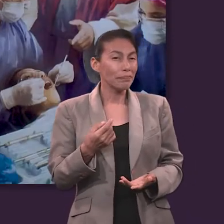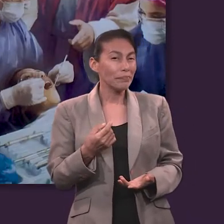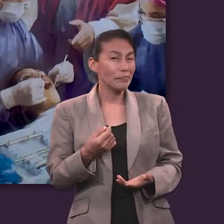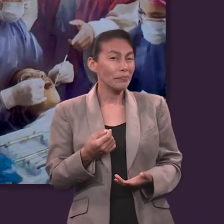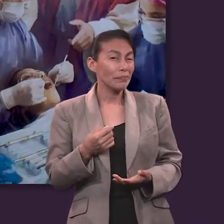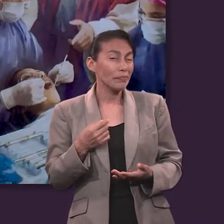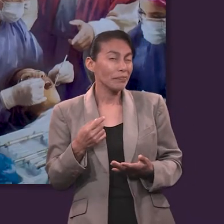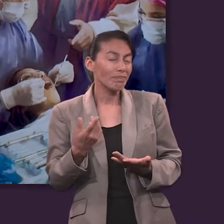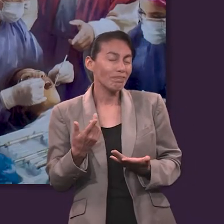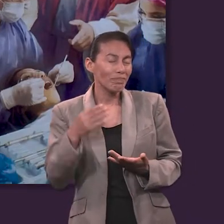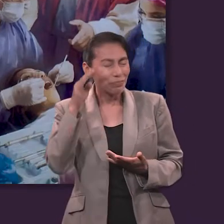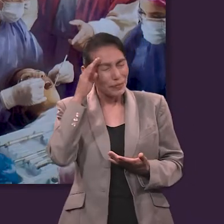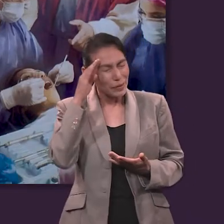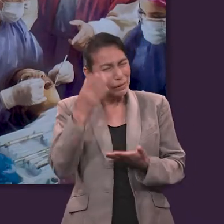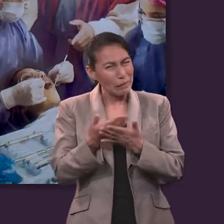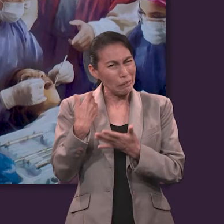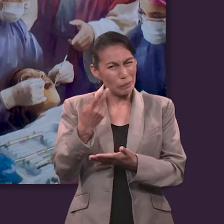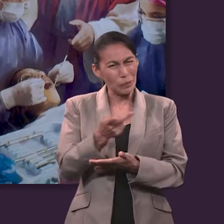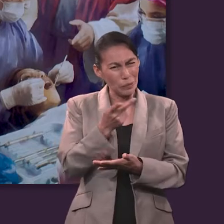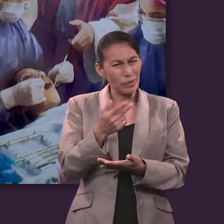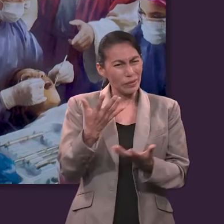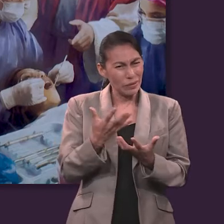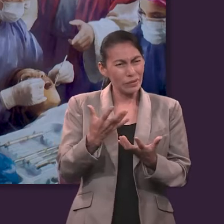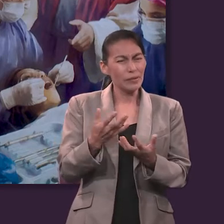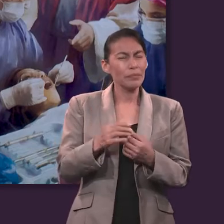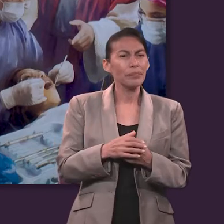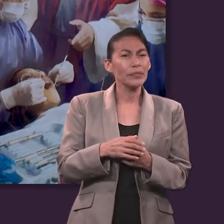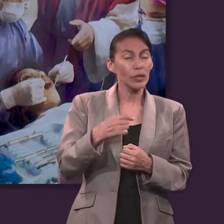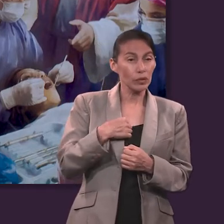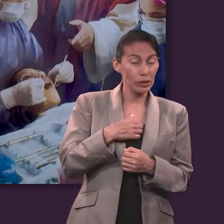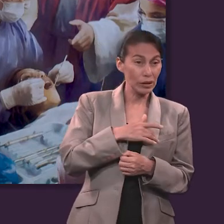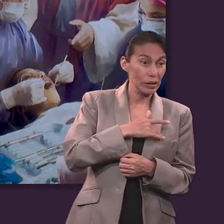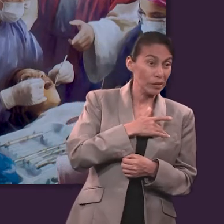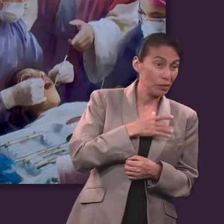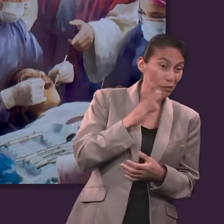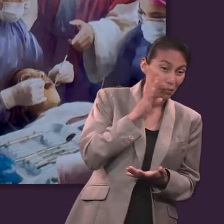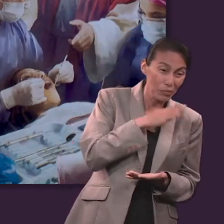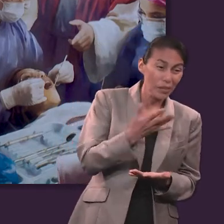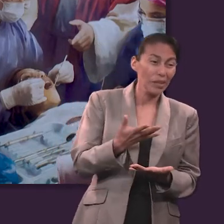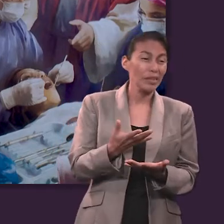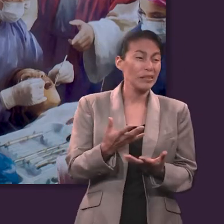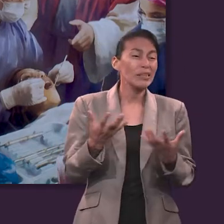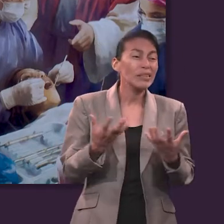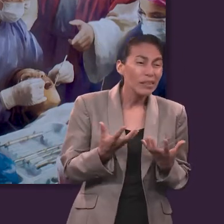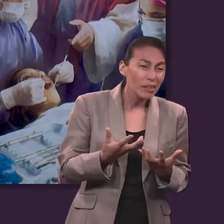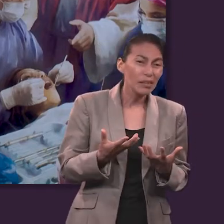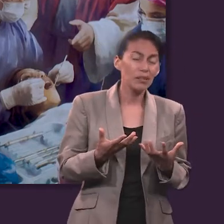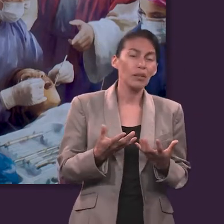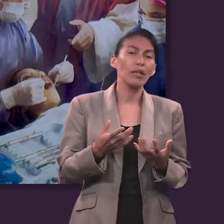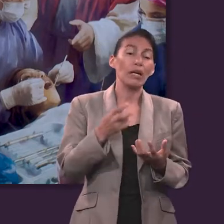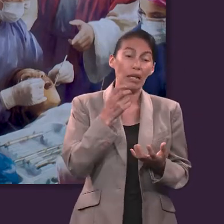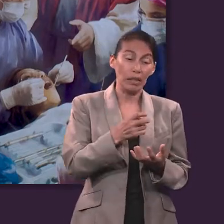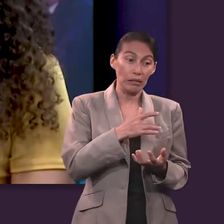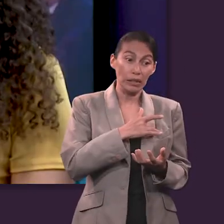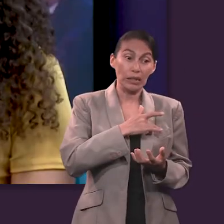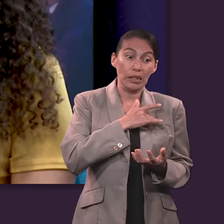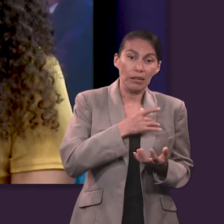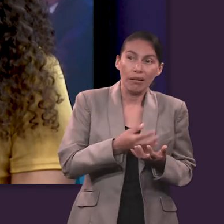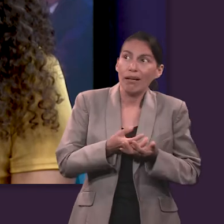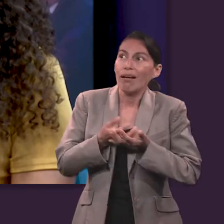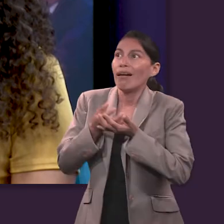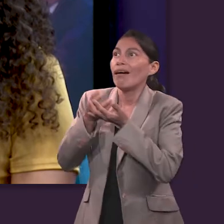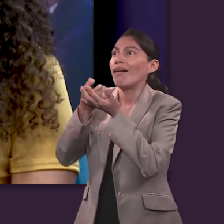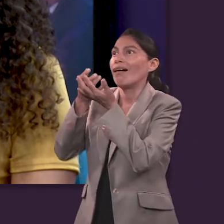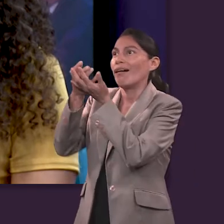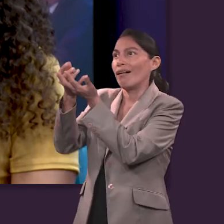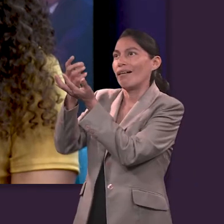pusiste, en los momentos cuando tenemos esa tristeza, cuando nos sentimos mal, ¿qué hacemos? Tenemos que ir con esos